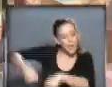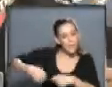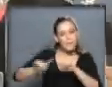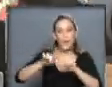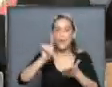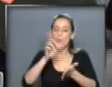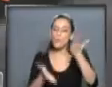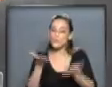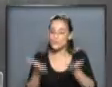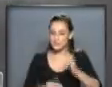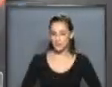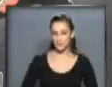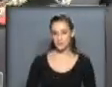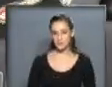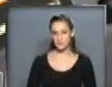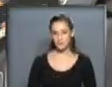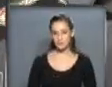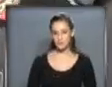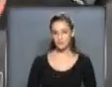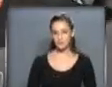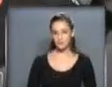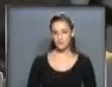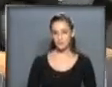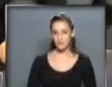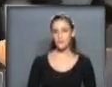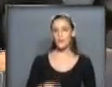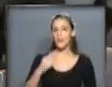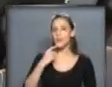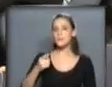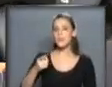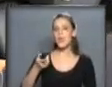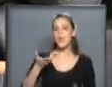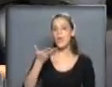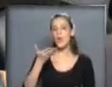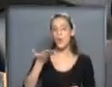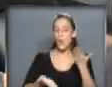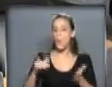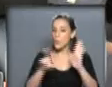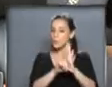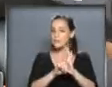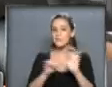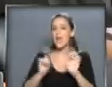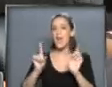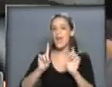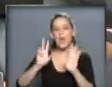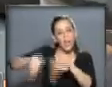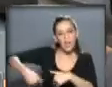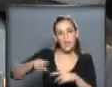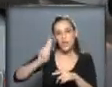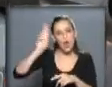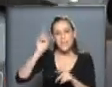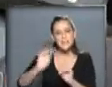El fundamento del juez para la libertad es que está convencido de que Pablo no va a eludir o obstaculizar la acción de la justicia. Y para el supuesto que eluda o